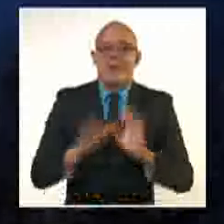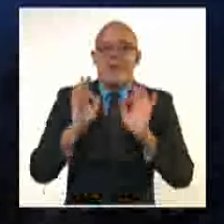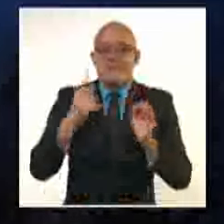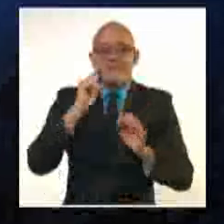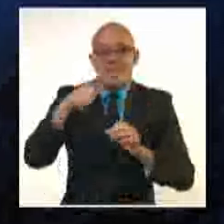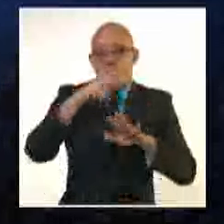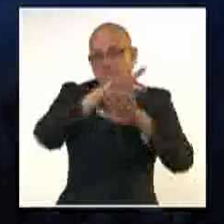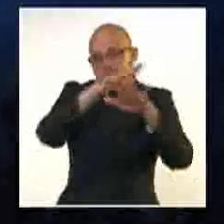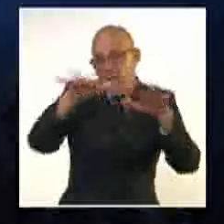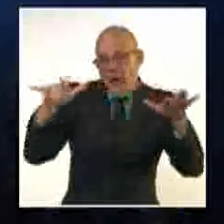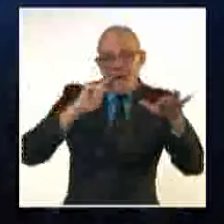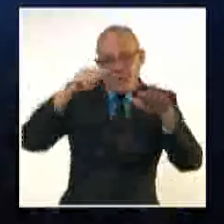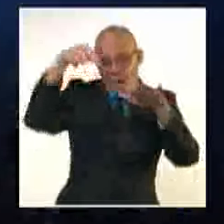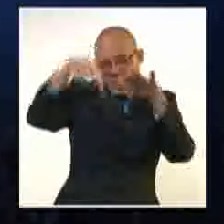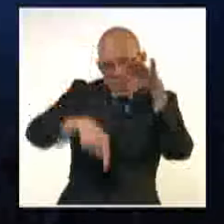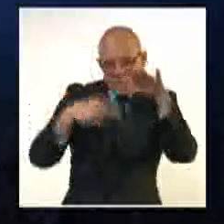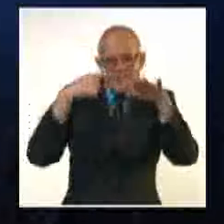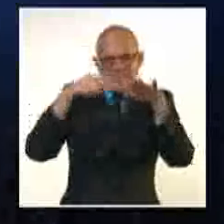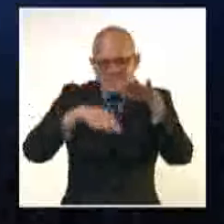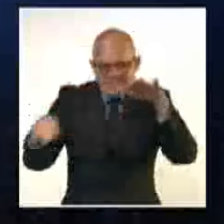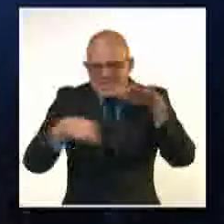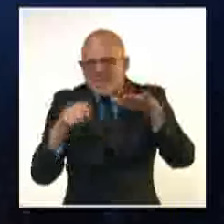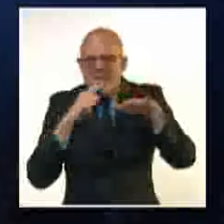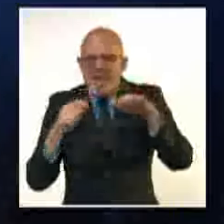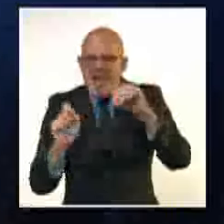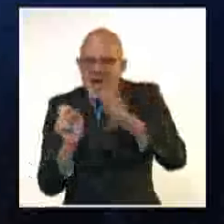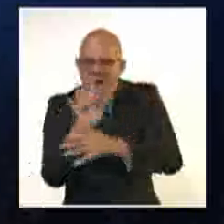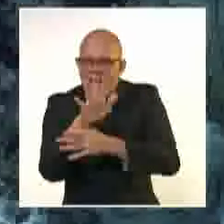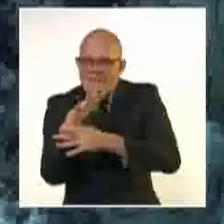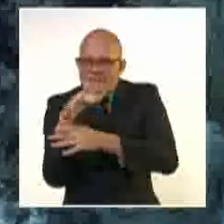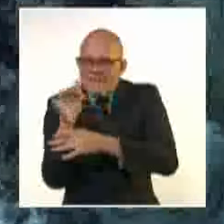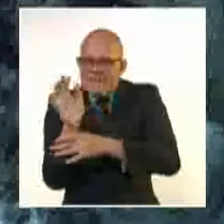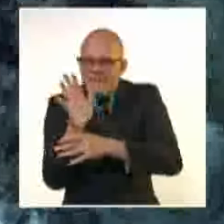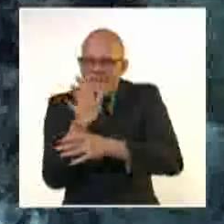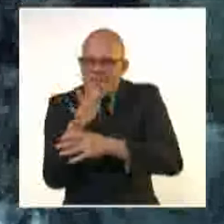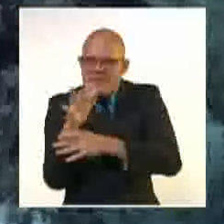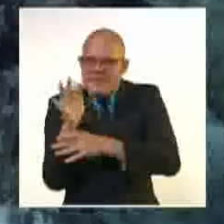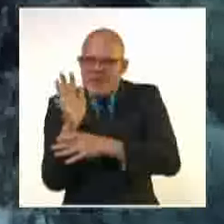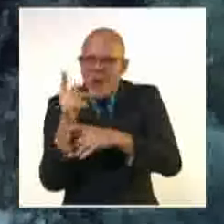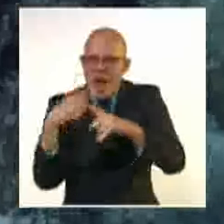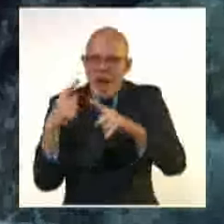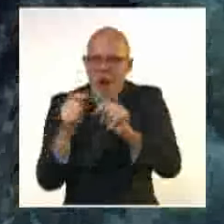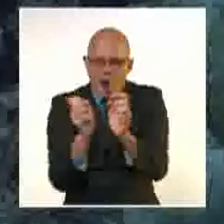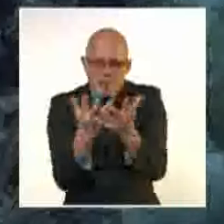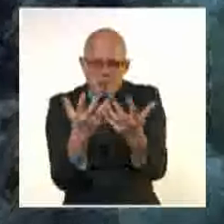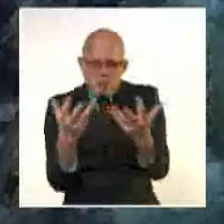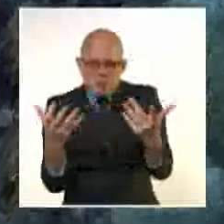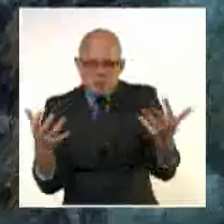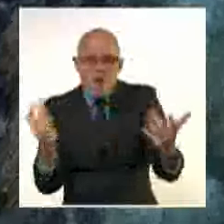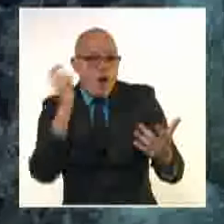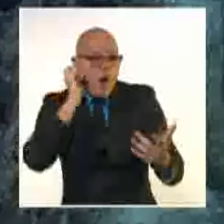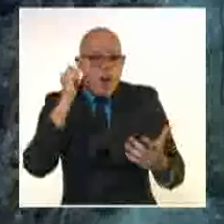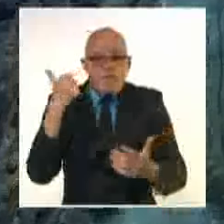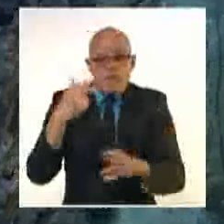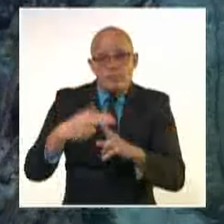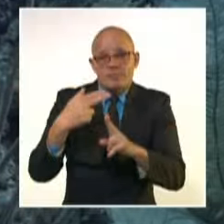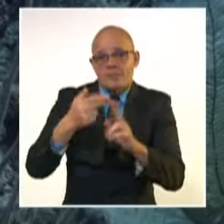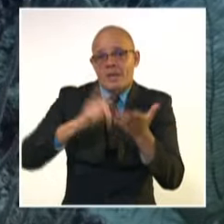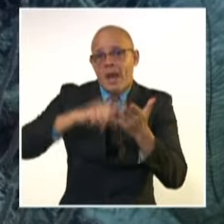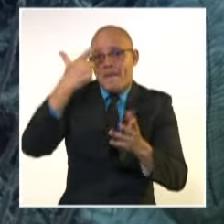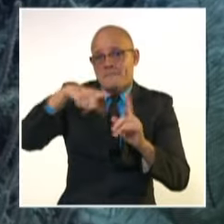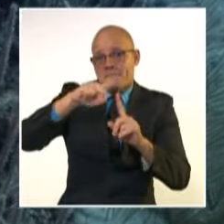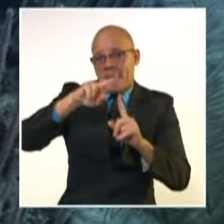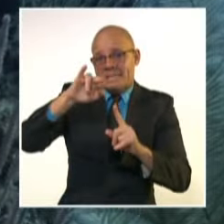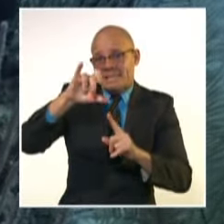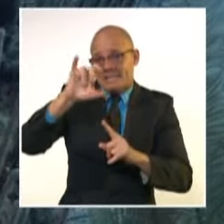el principal laboratorio de sus investigaciones. Desde la infancia, la doctora en ciencias Patricia González, del Centro de Investigaciones Marinas de la